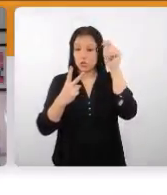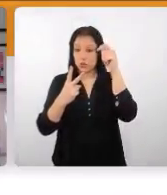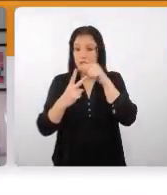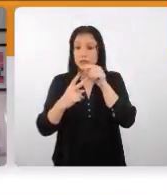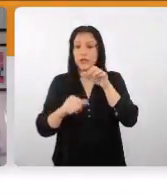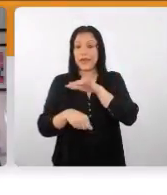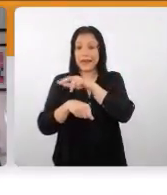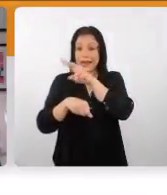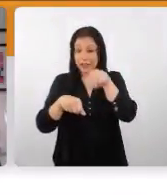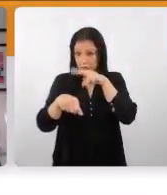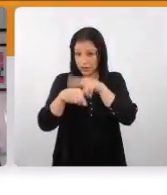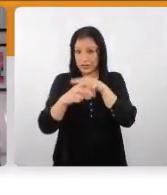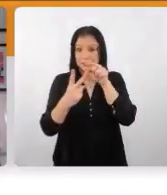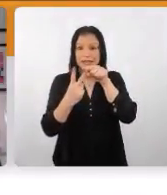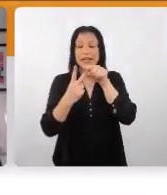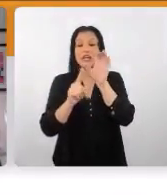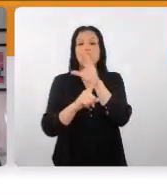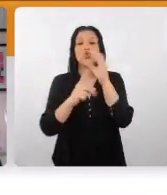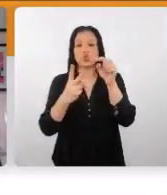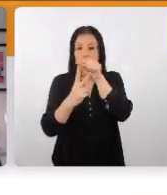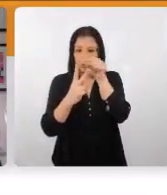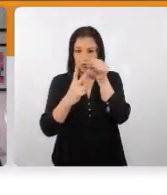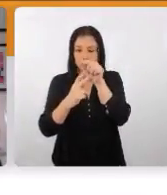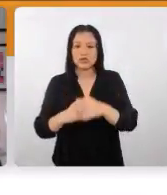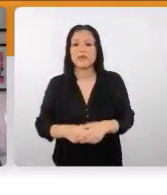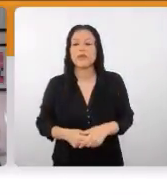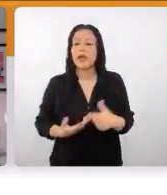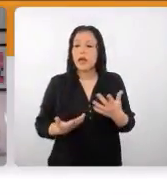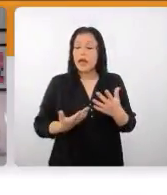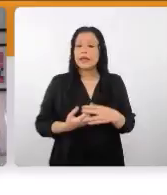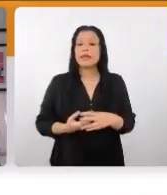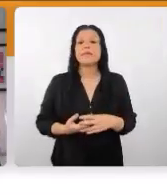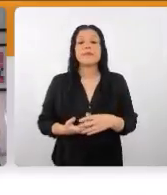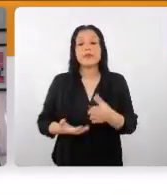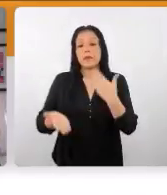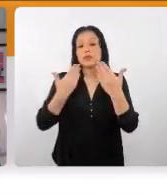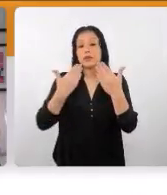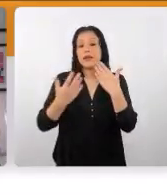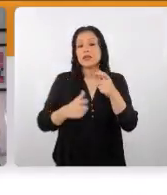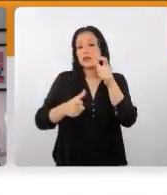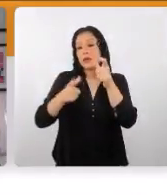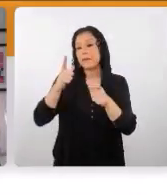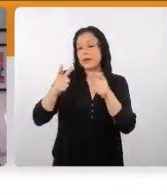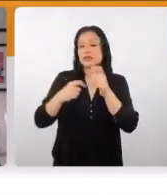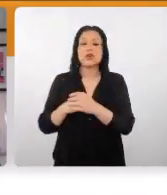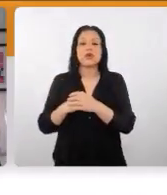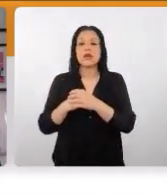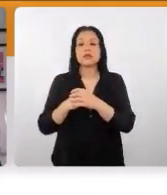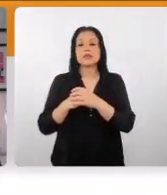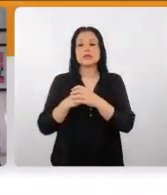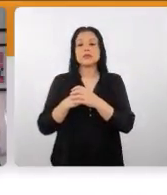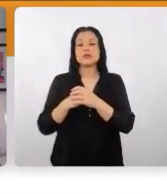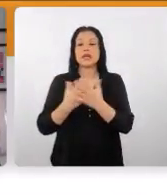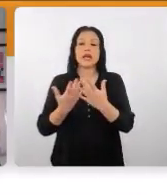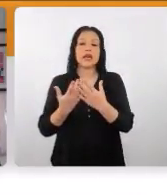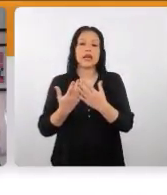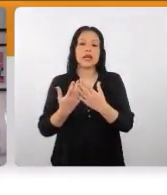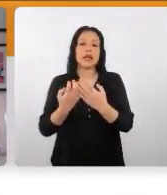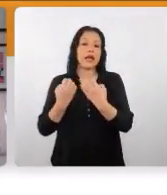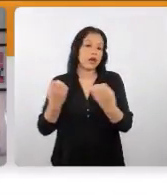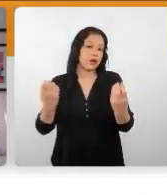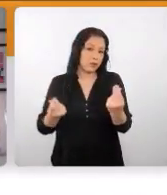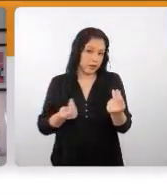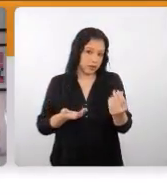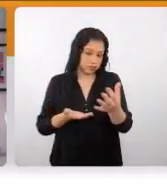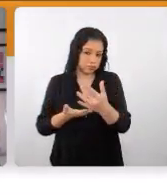naturaleza y cultura, ¿sí? Y justamente estamos hablando de personas en niveles socioeconómicos, ¿no? O